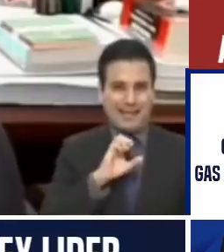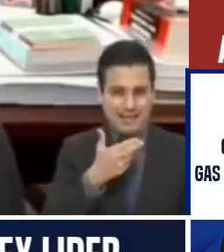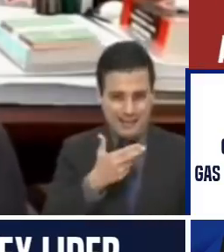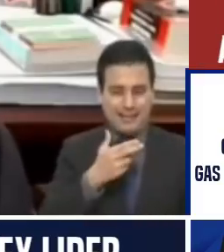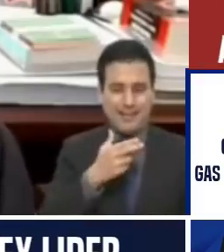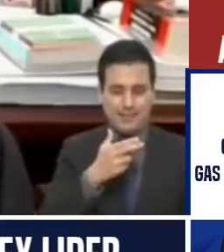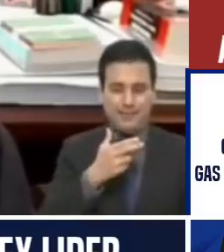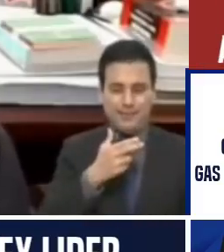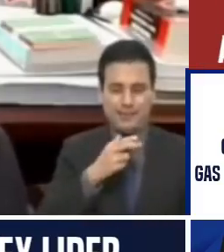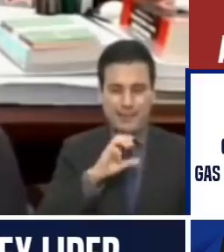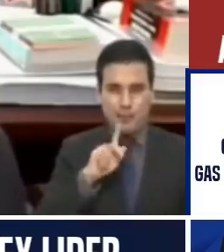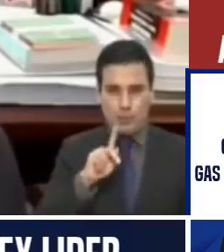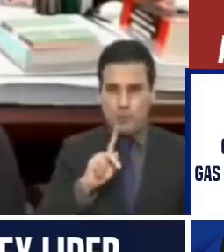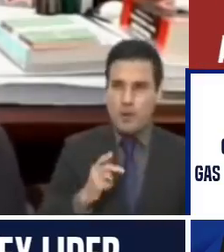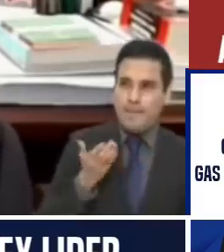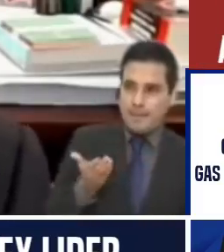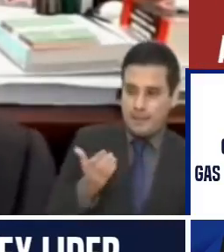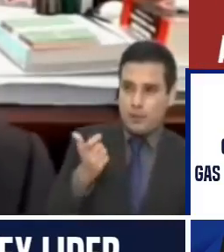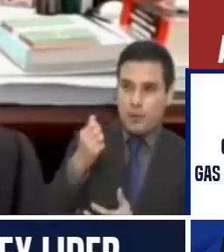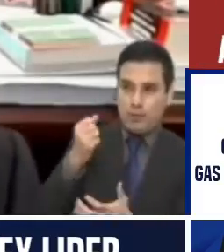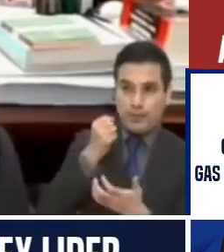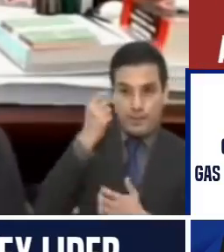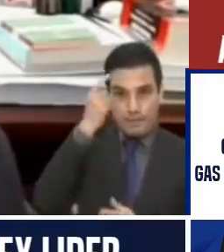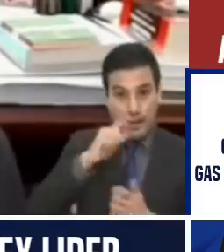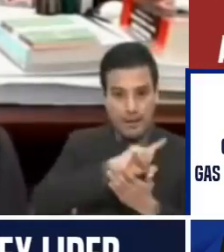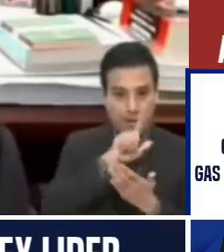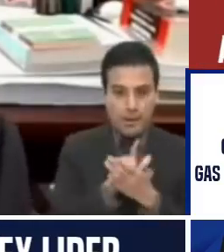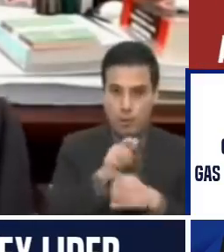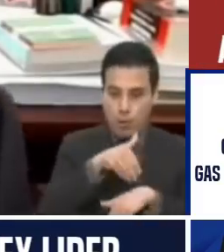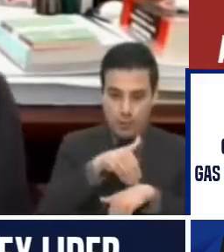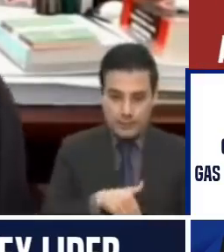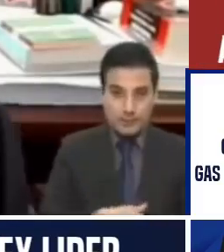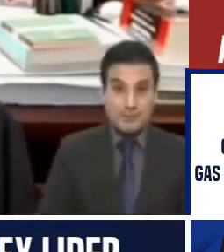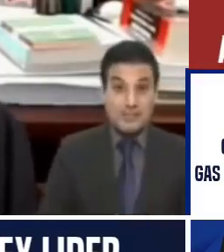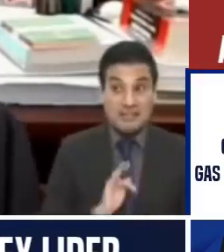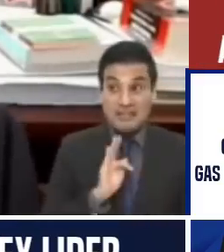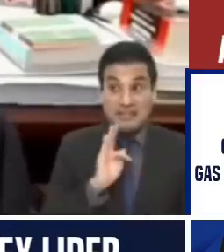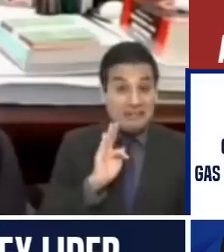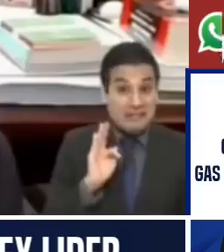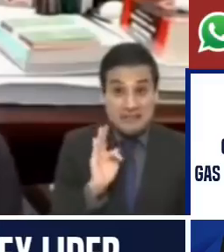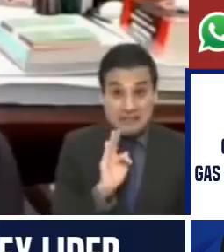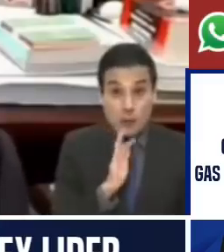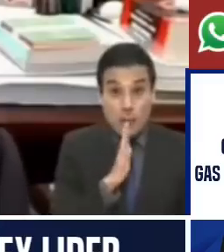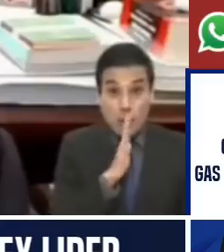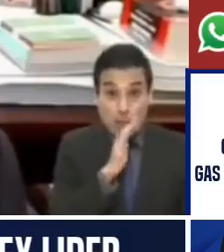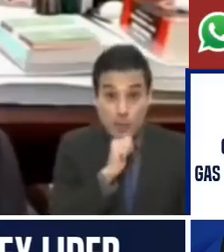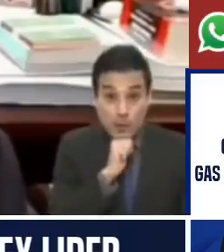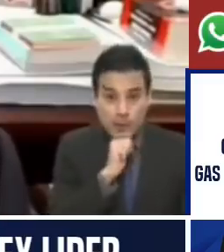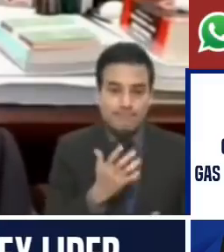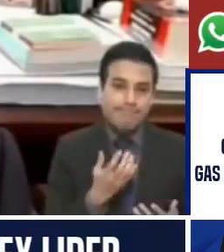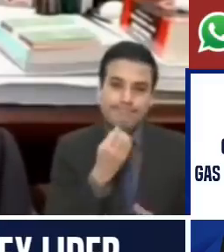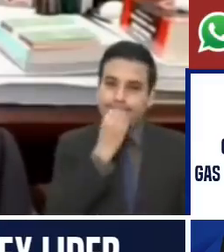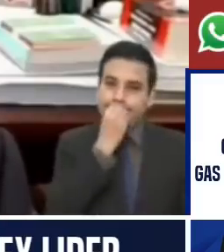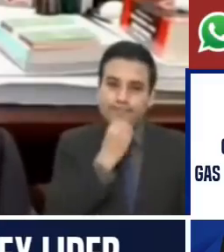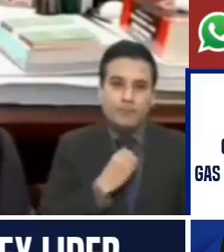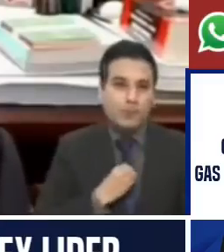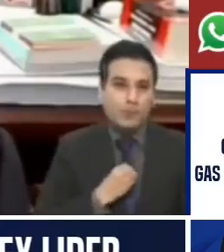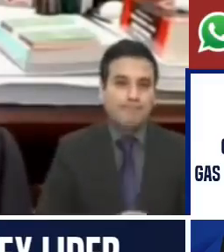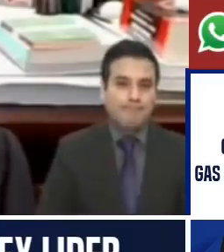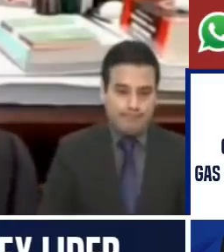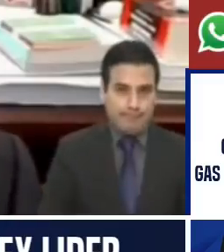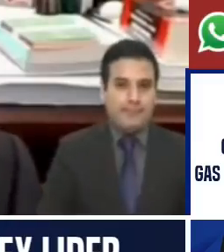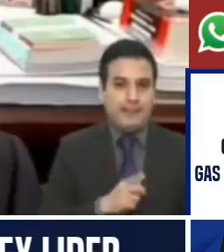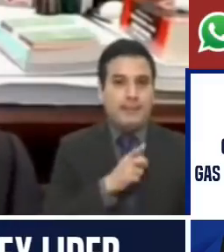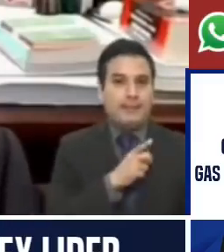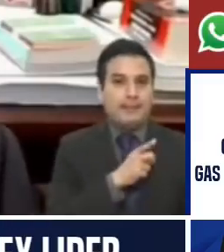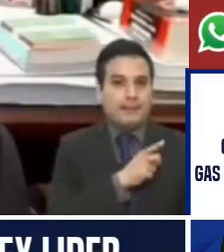en los términos en los que establece la propia legislación. Y en caso de no ser necesario, pues ajustar los extremos de la propia revocación de mandato,